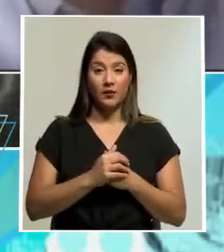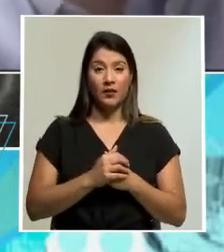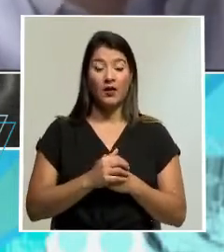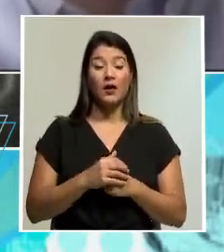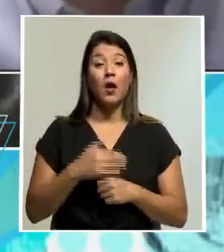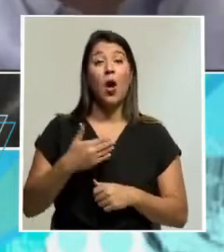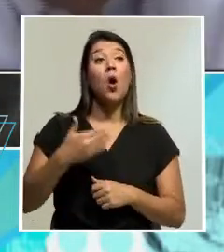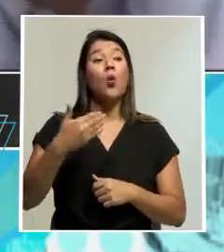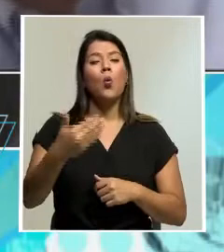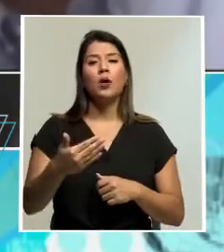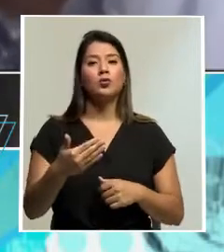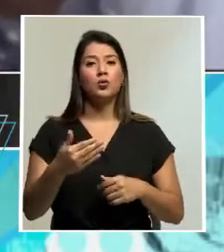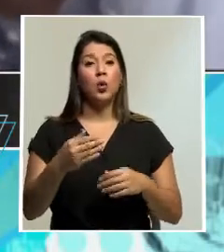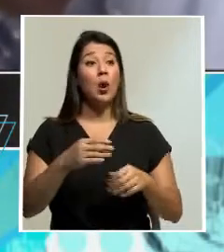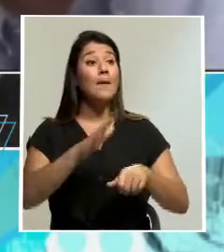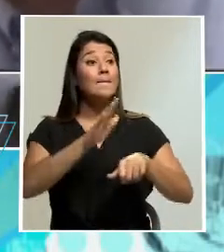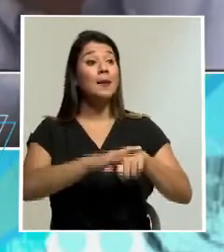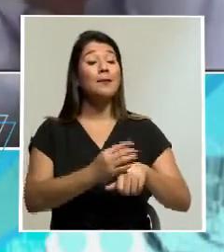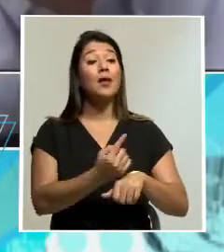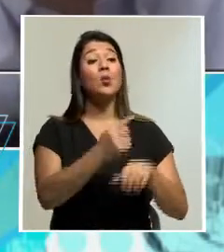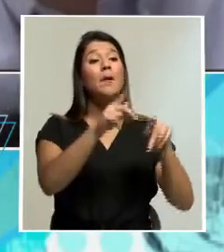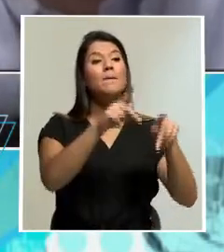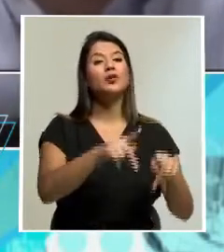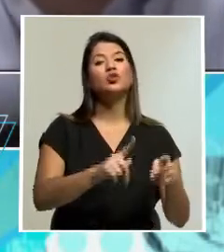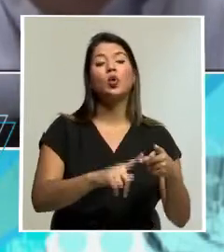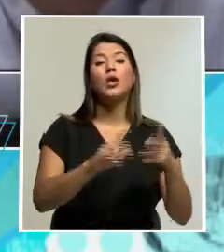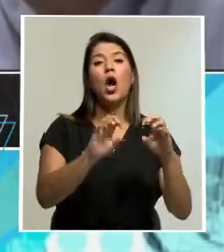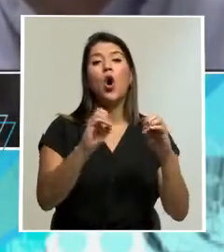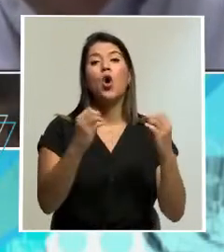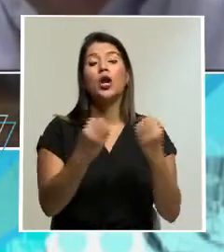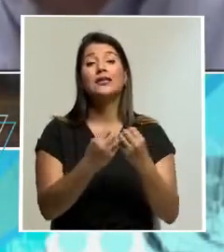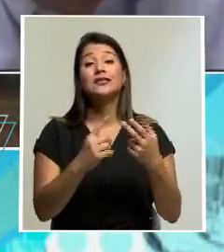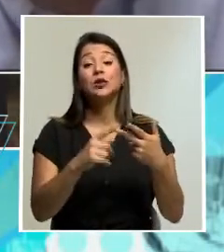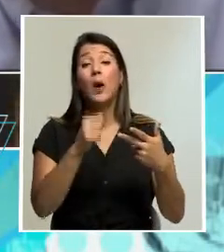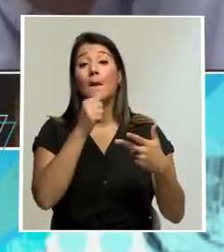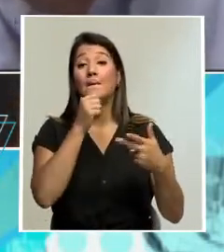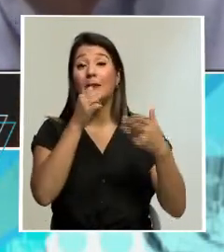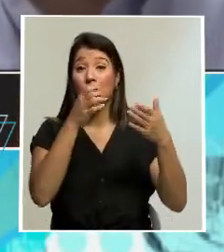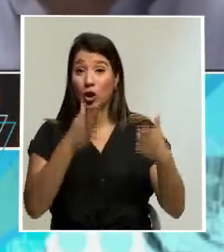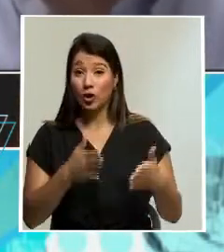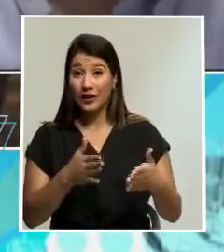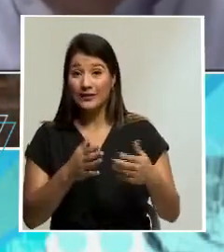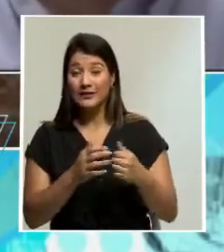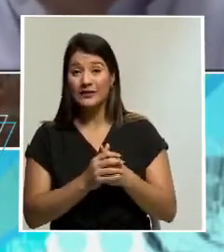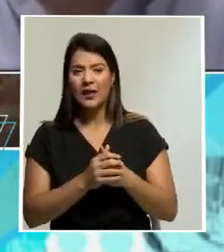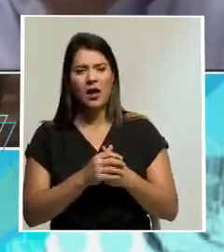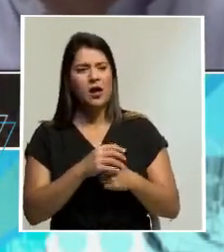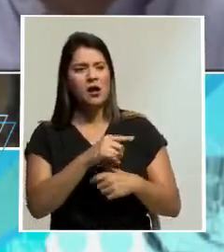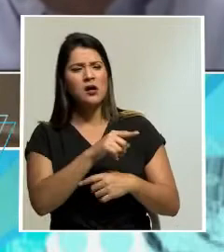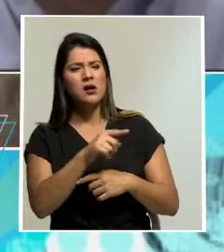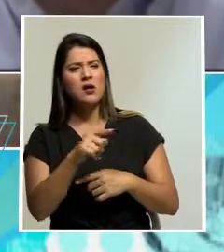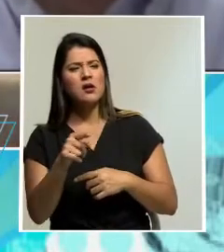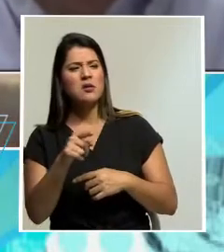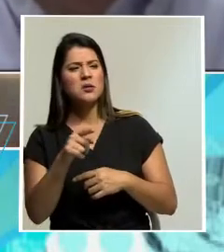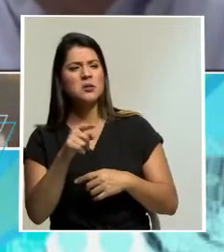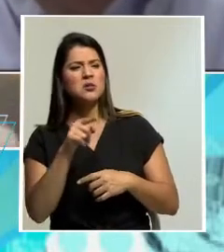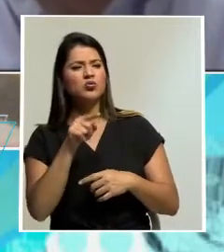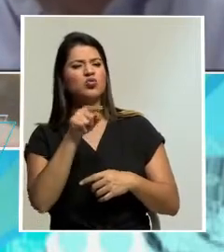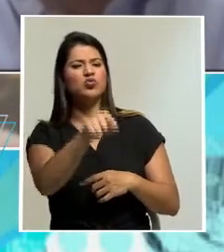una organización, a un líder político, a un periodista, a quien sea, supuestas prácticas de